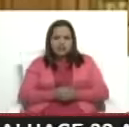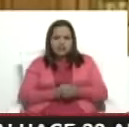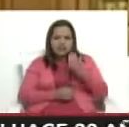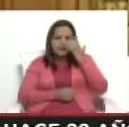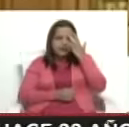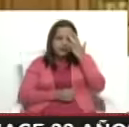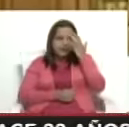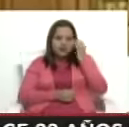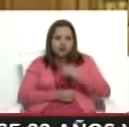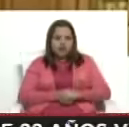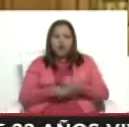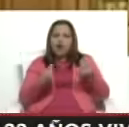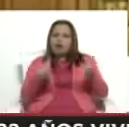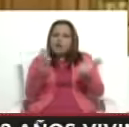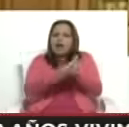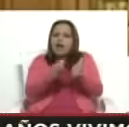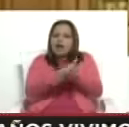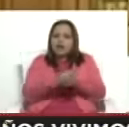¿Cuál es el precio que tienen?